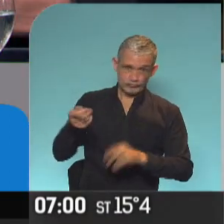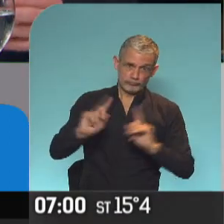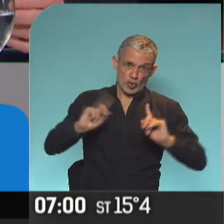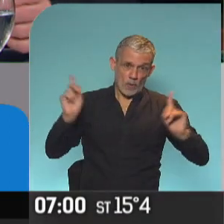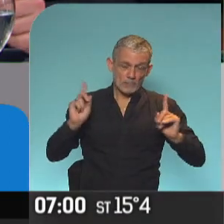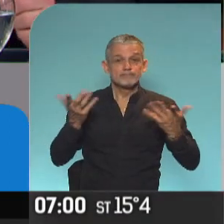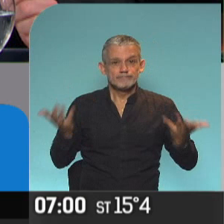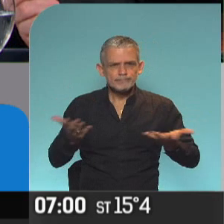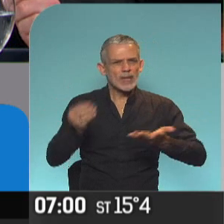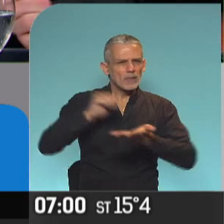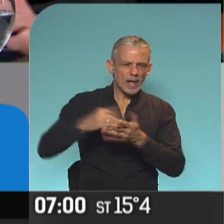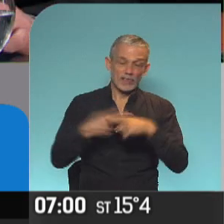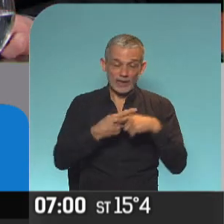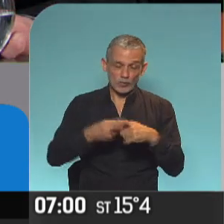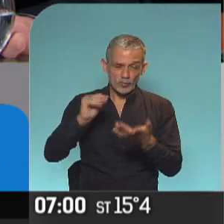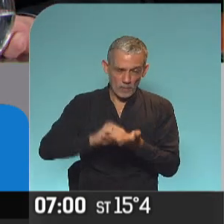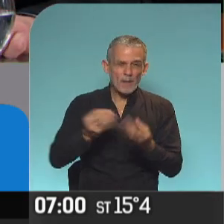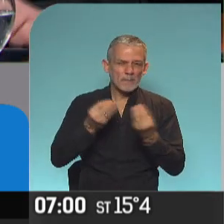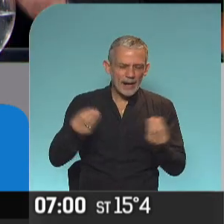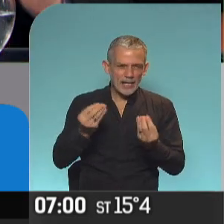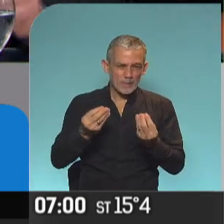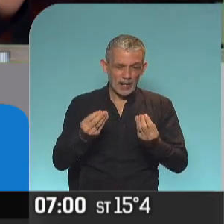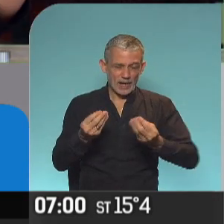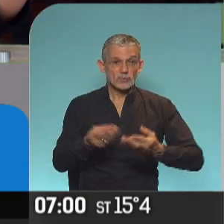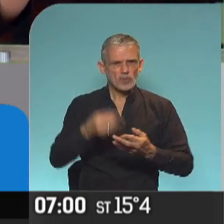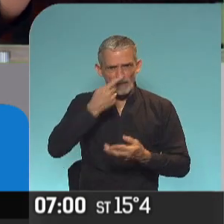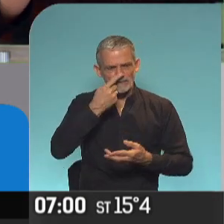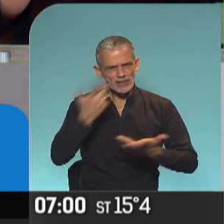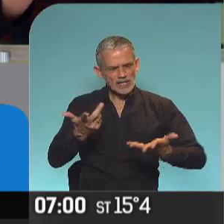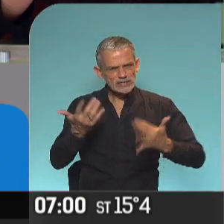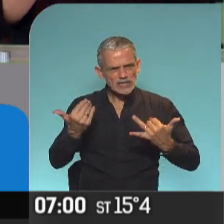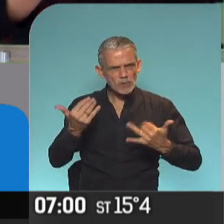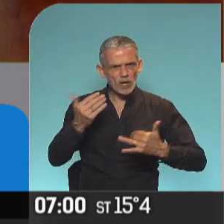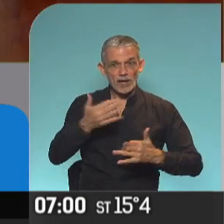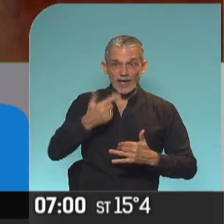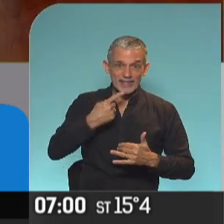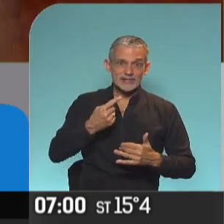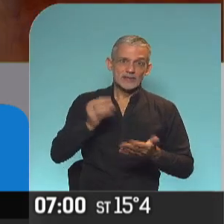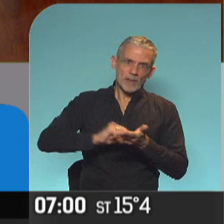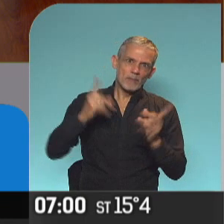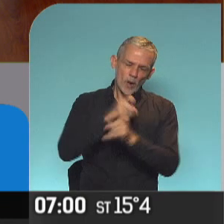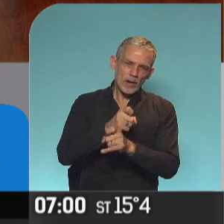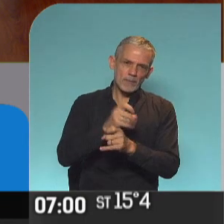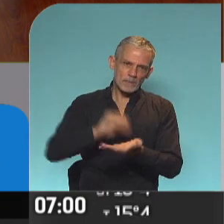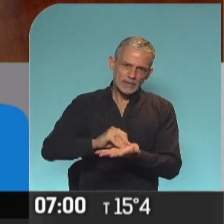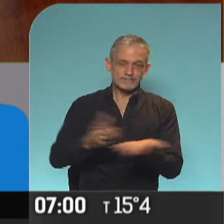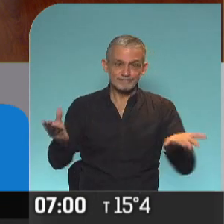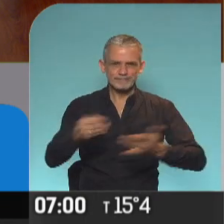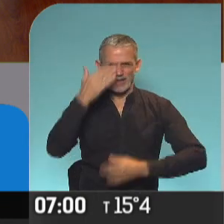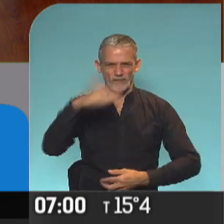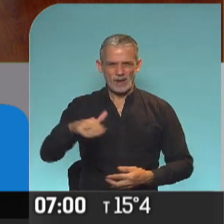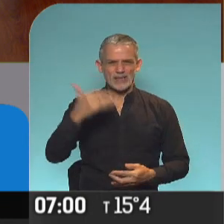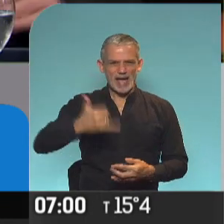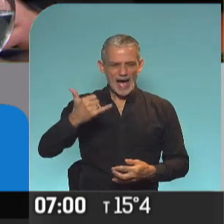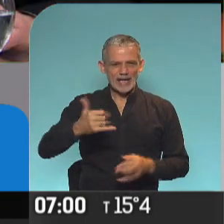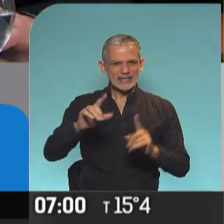y ahí habrá otra discusión para empezar a tomar en cuenta. Interesantísimo, porque estaríamos hablando de otro conflicto, ¿no? Tal cual. Y finalmente